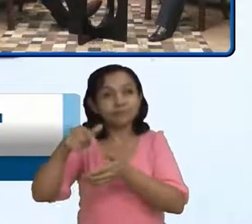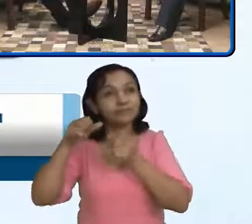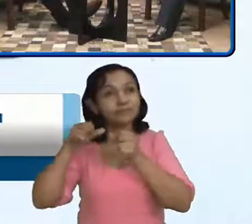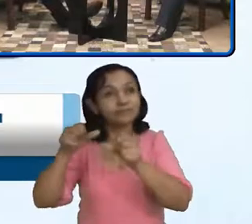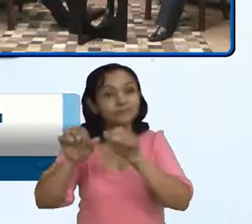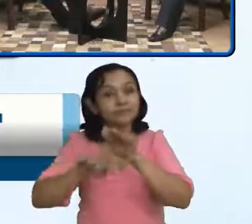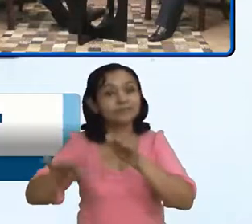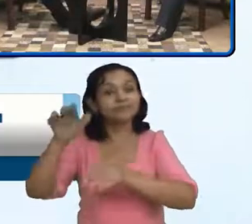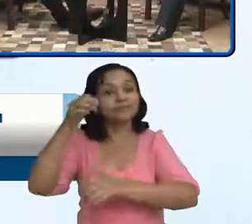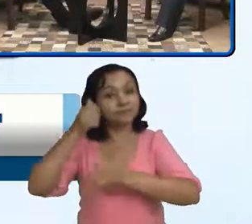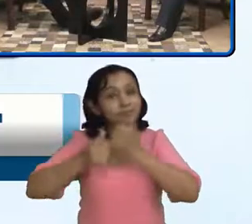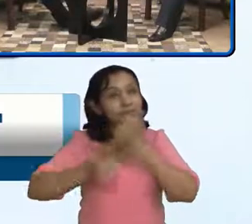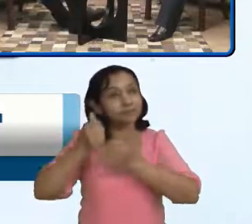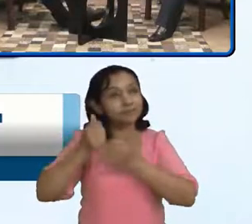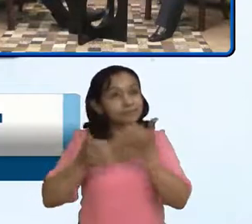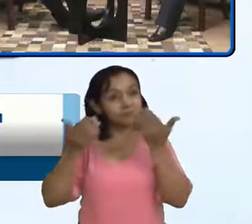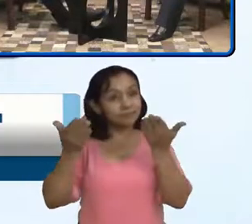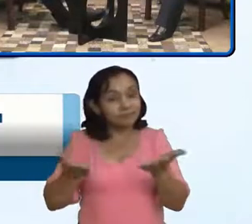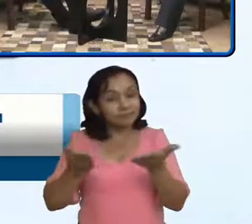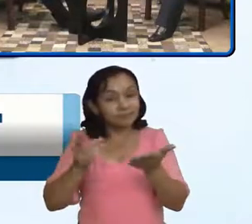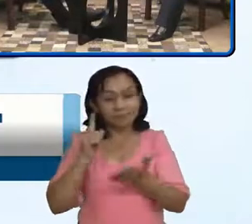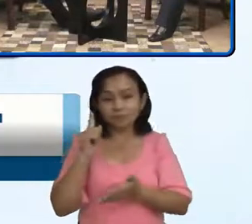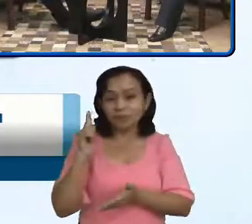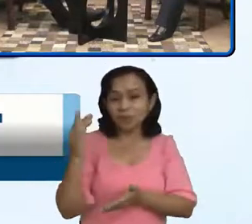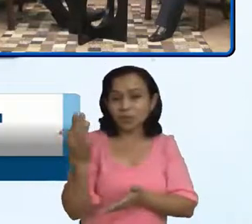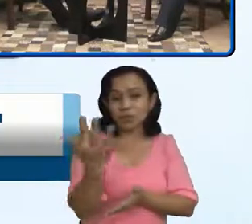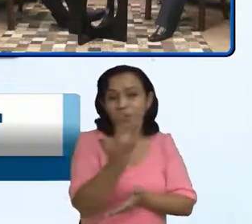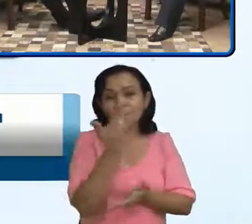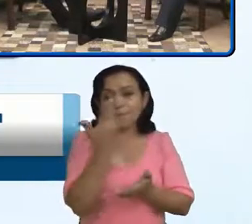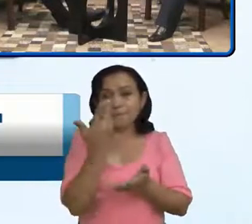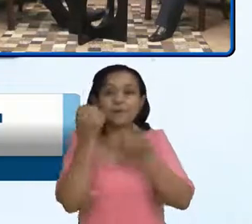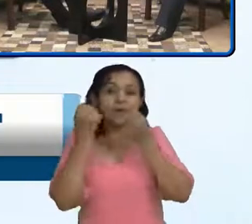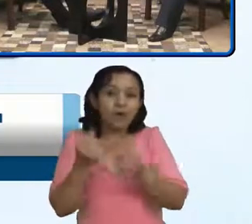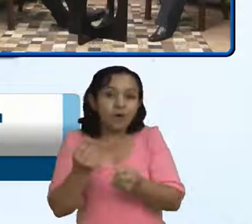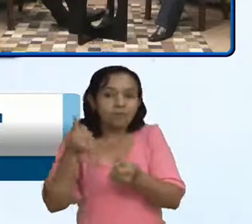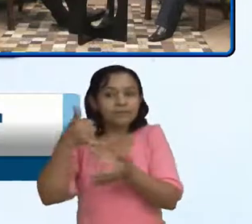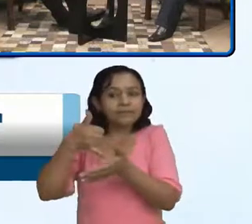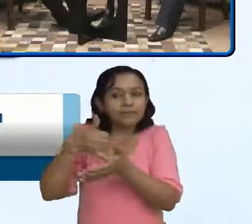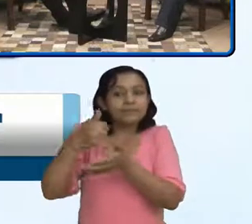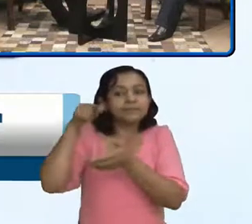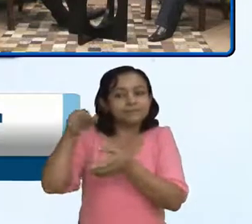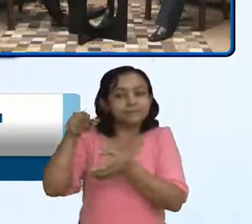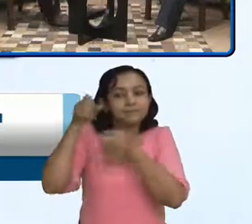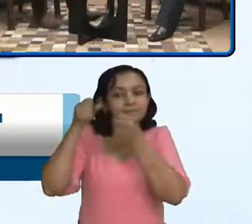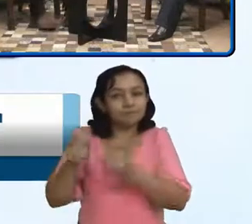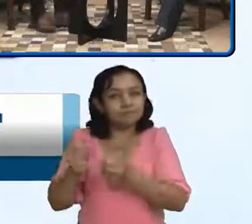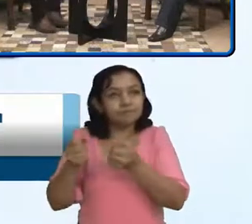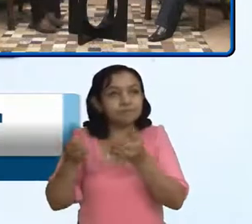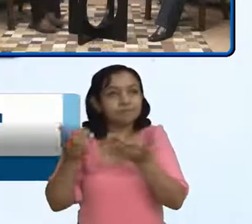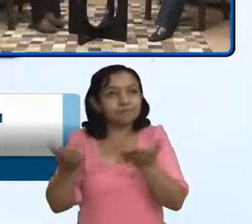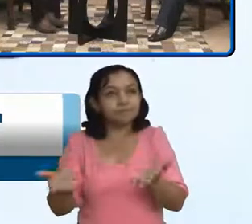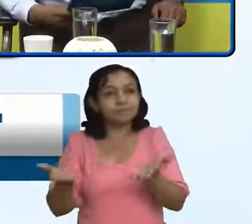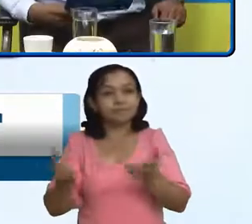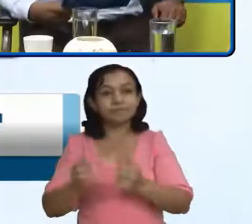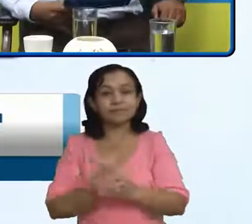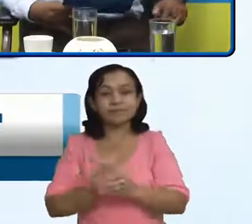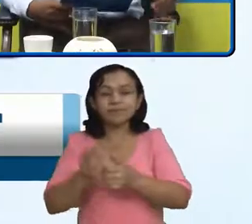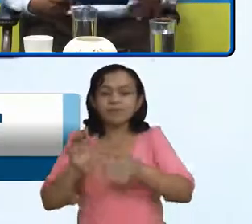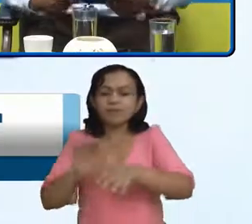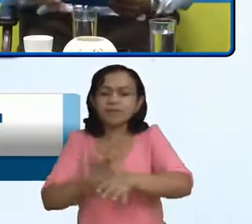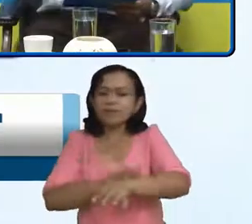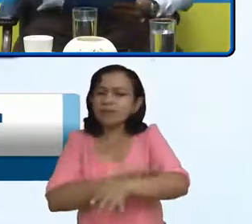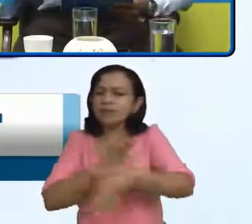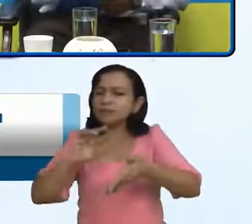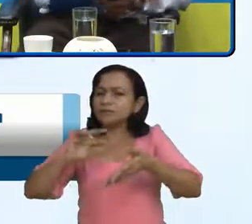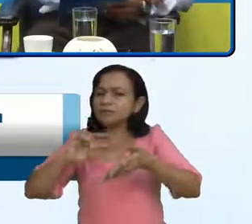malformaciones. Bueno, la verdad es que con respecto a casi todo. En realidad el sexo débil es el hombre. Ya. Ahora, los síntomas iniciales, hablemos